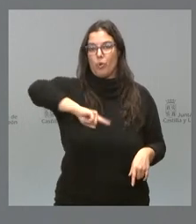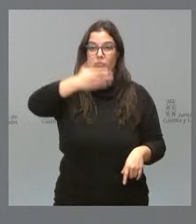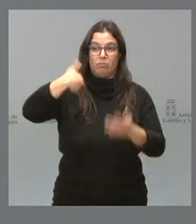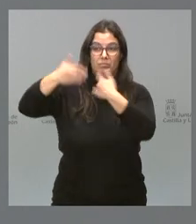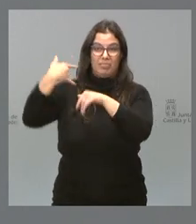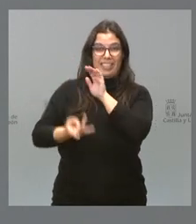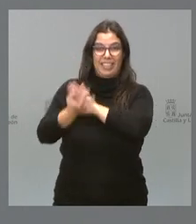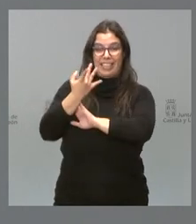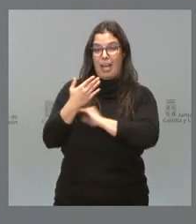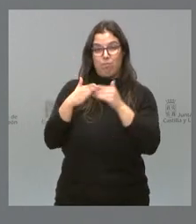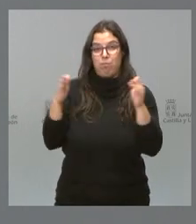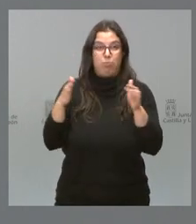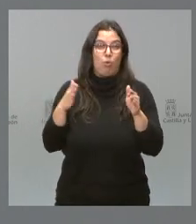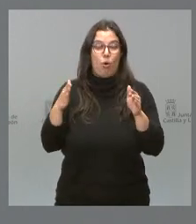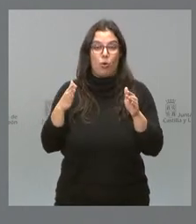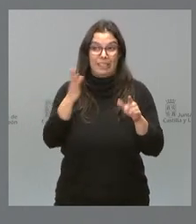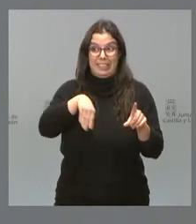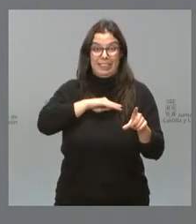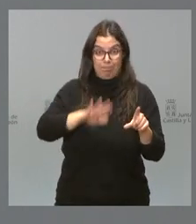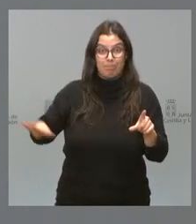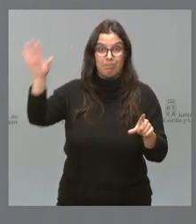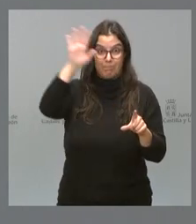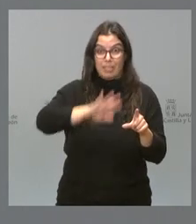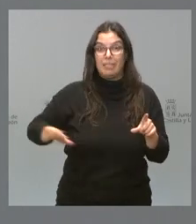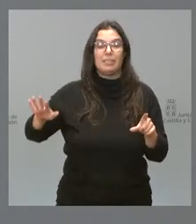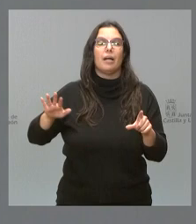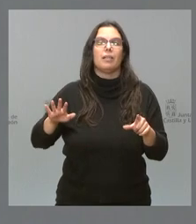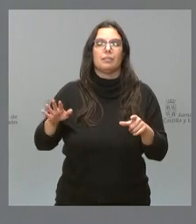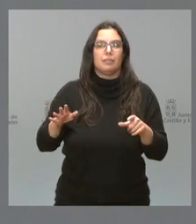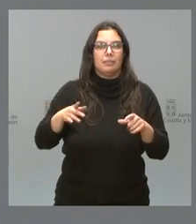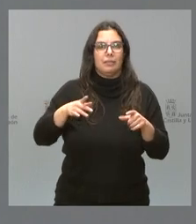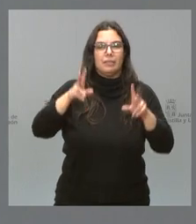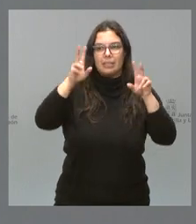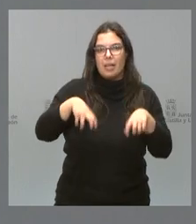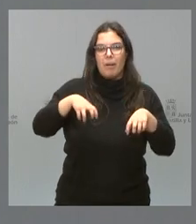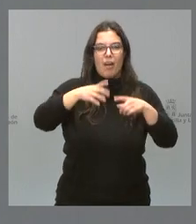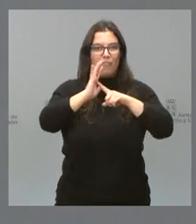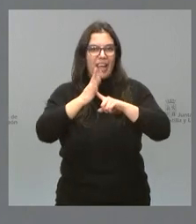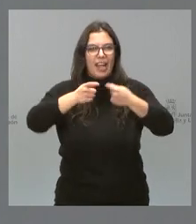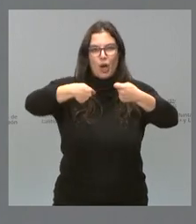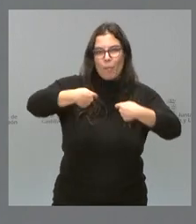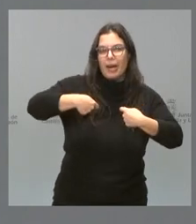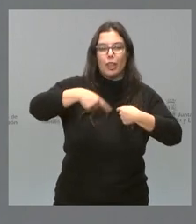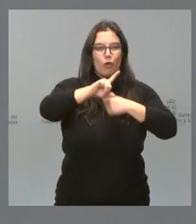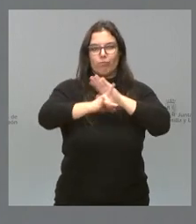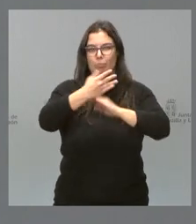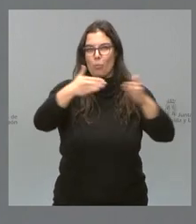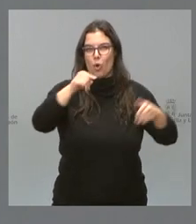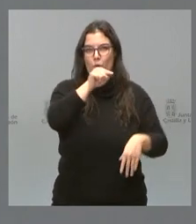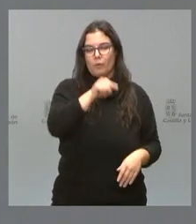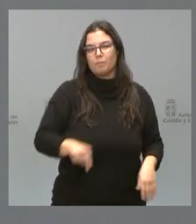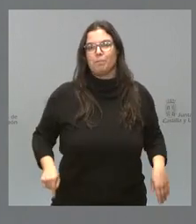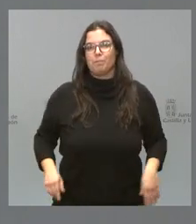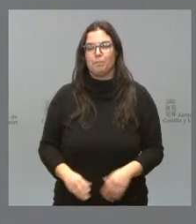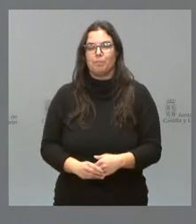origen dentro de España de todo lo que tiene que ver con las ferias comerciales en su momento